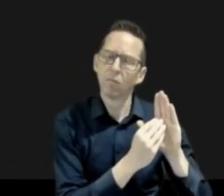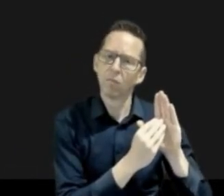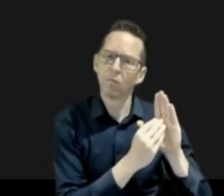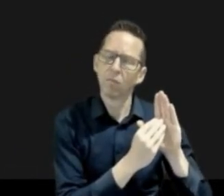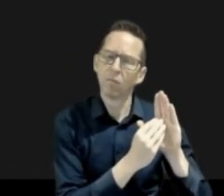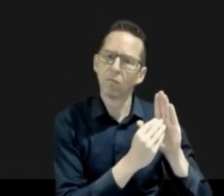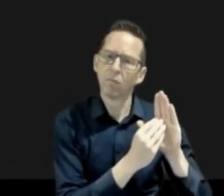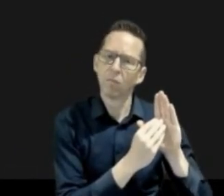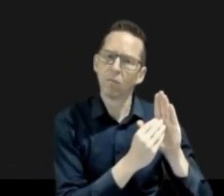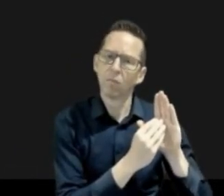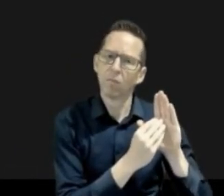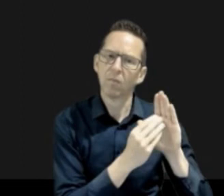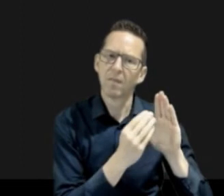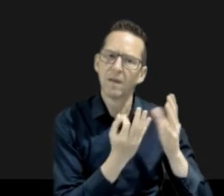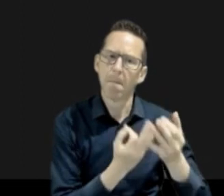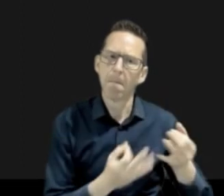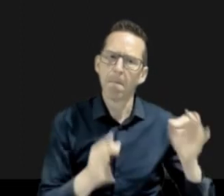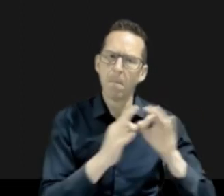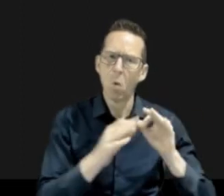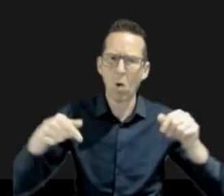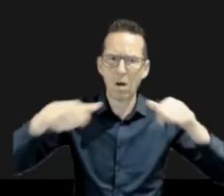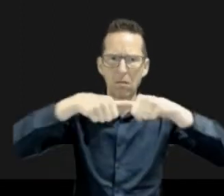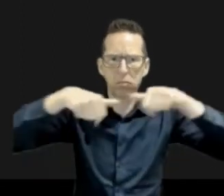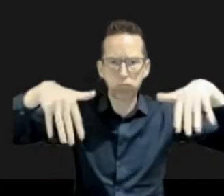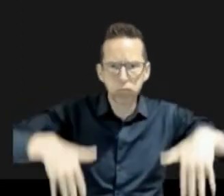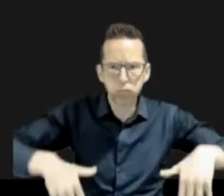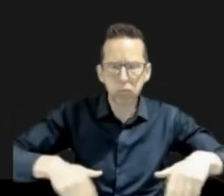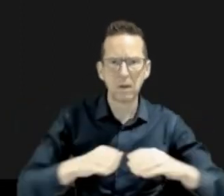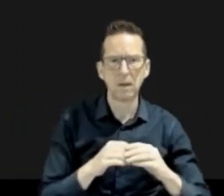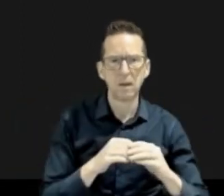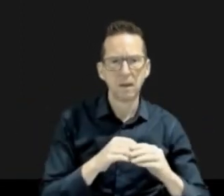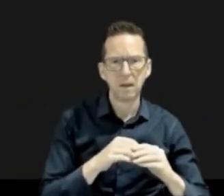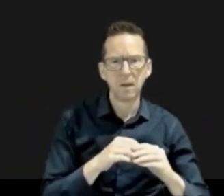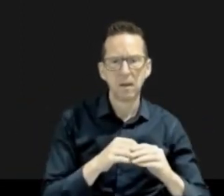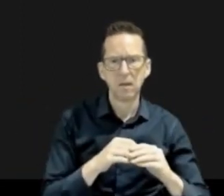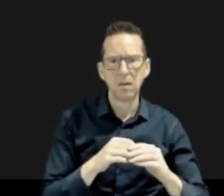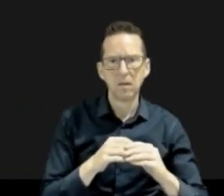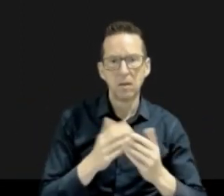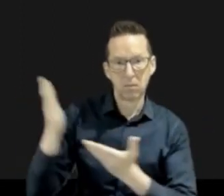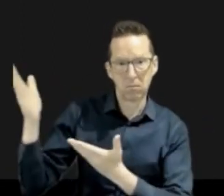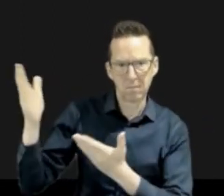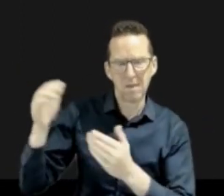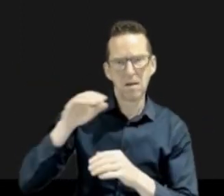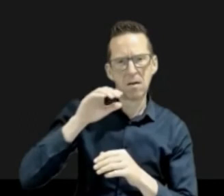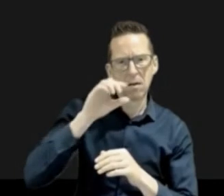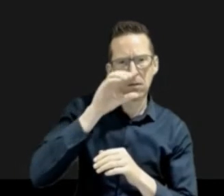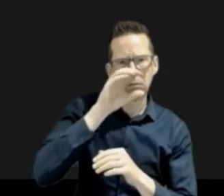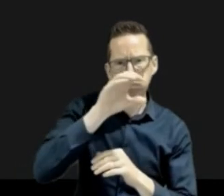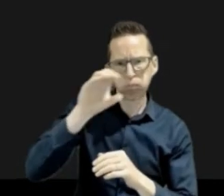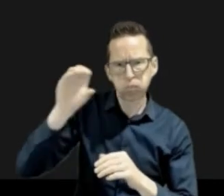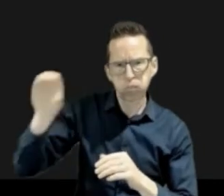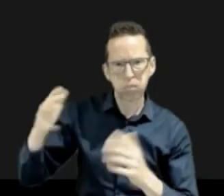comisión de servicios y en una junta de investigación la comisión de